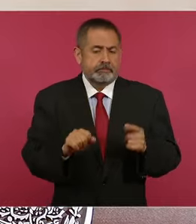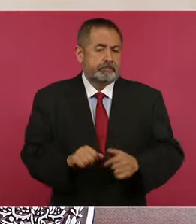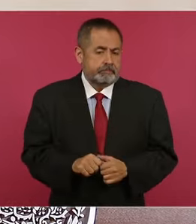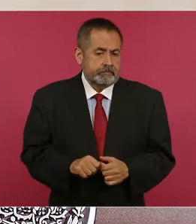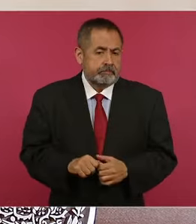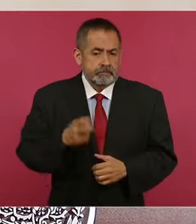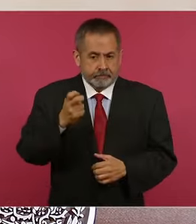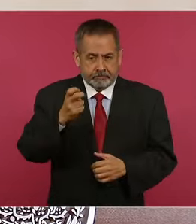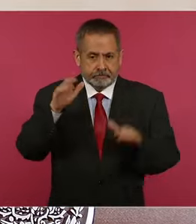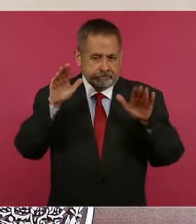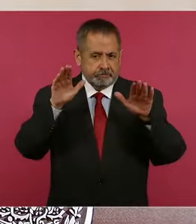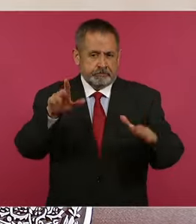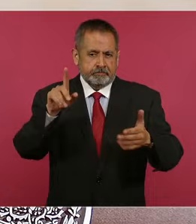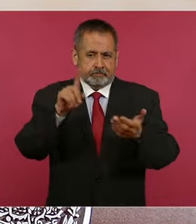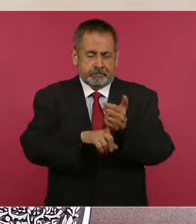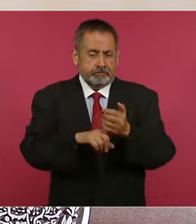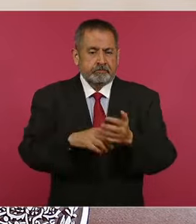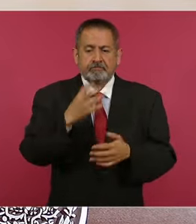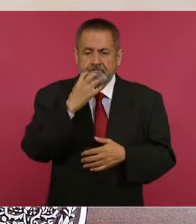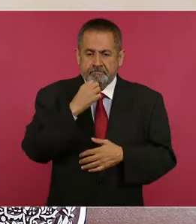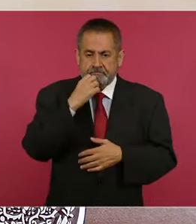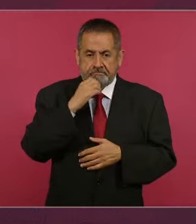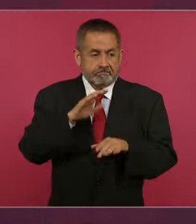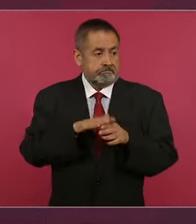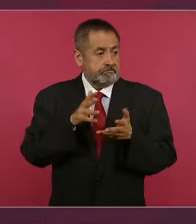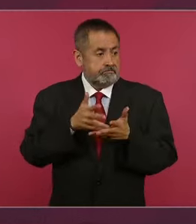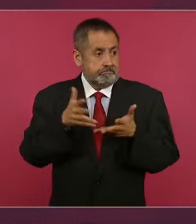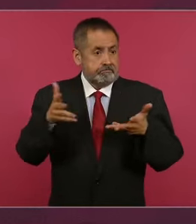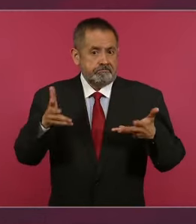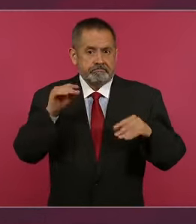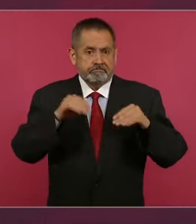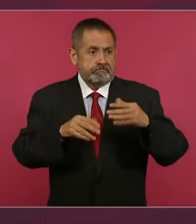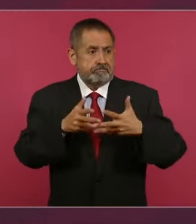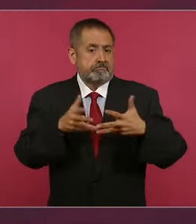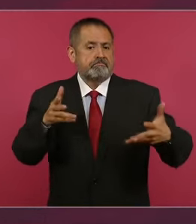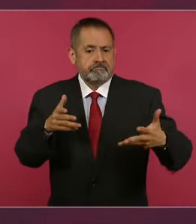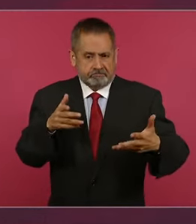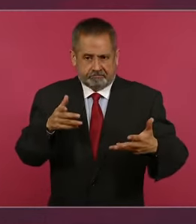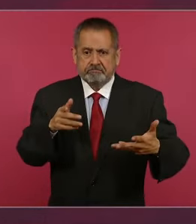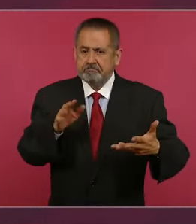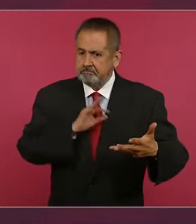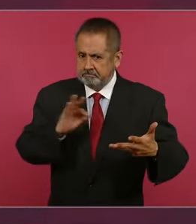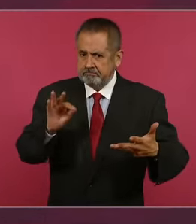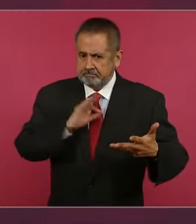Por eso el aeropuerto de Tepic, que se está ampliando, va a ser una opción